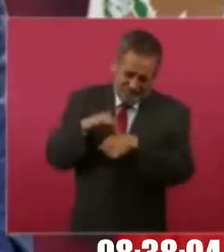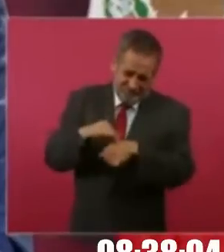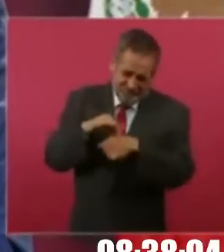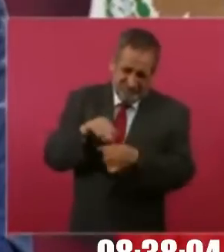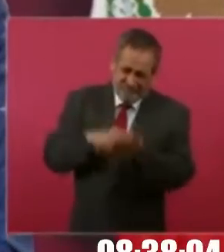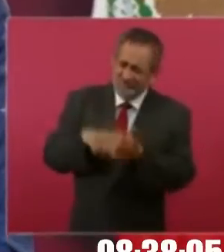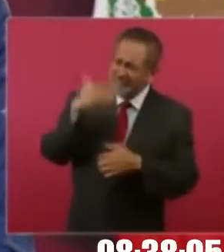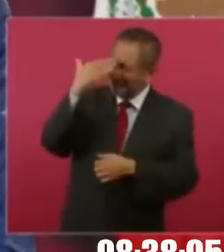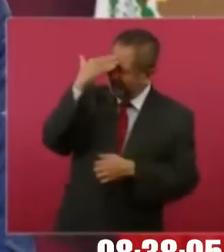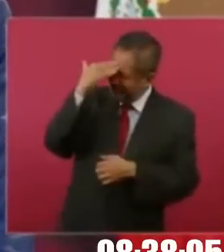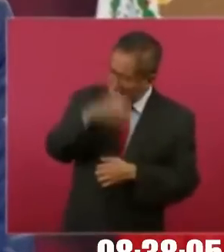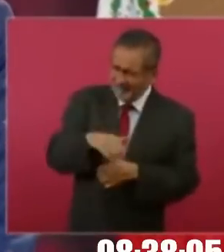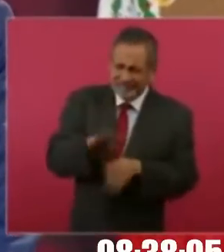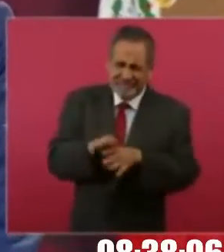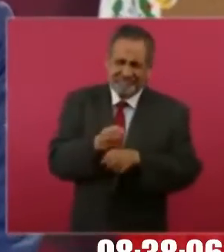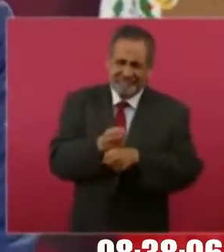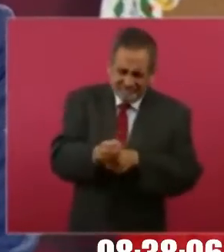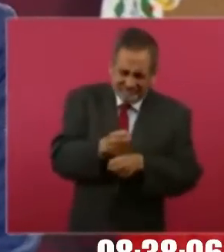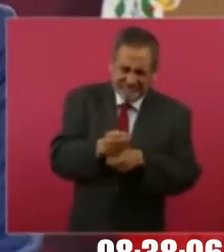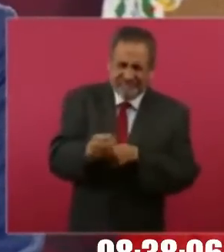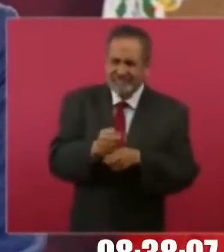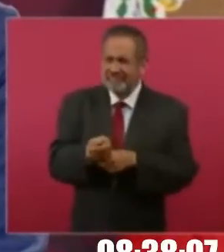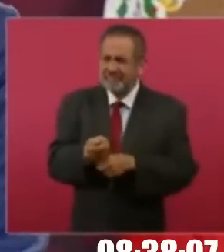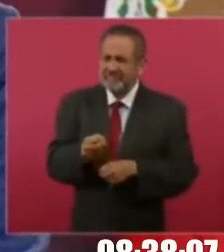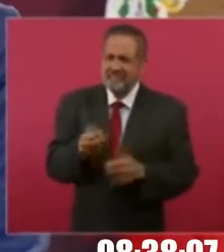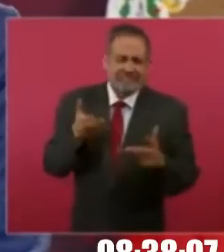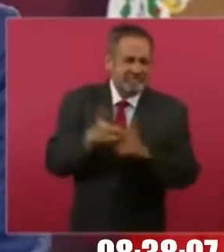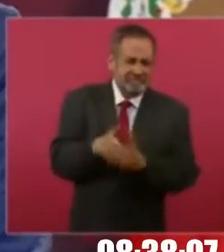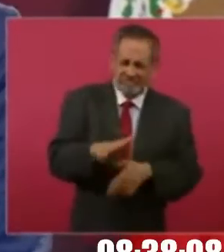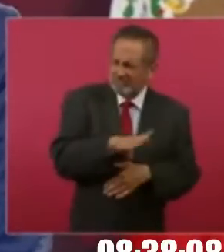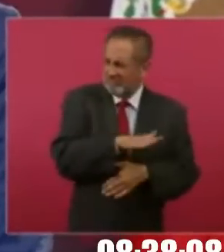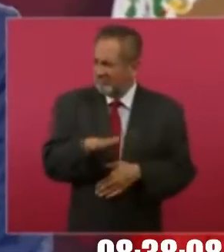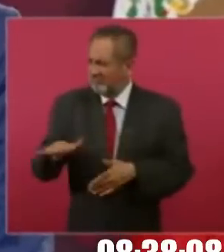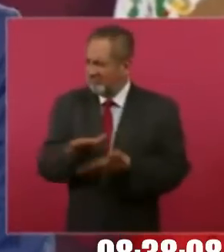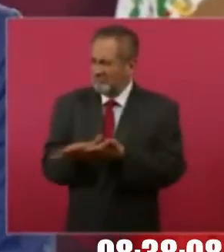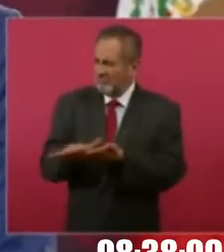de represión de tortura de Exterminio